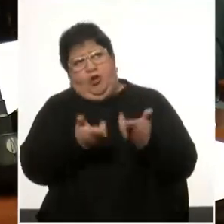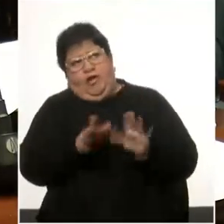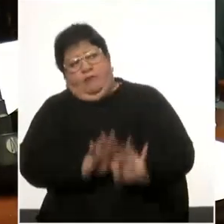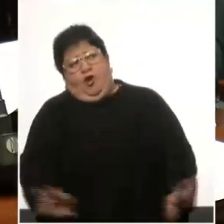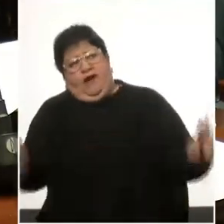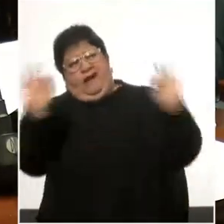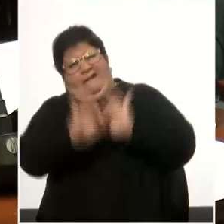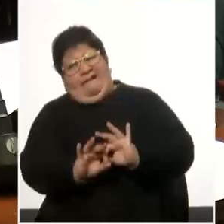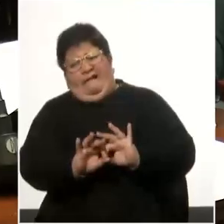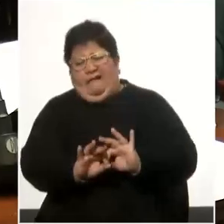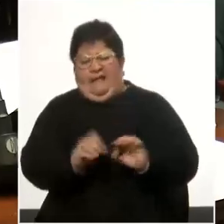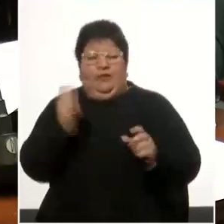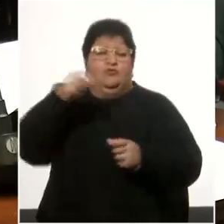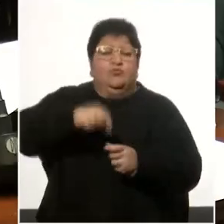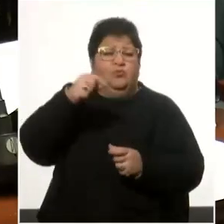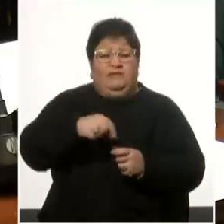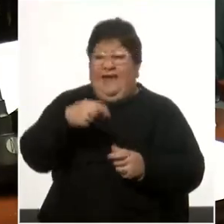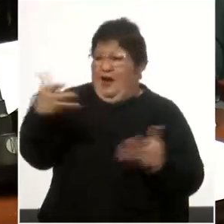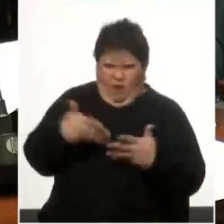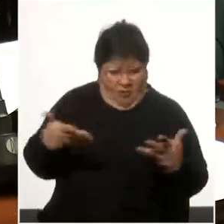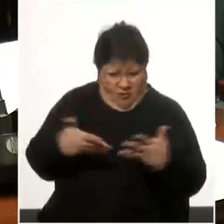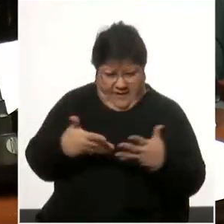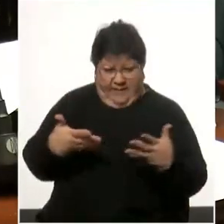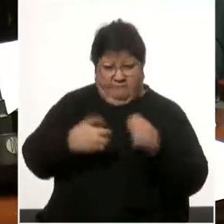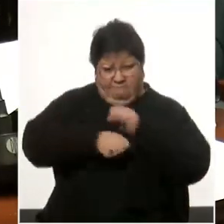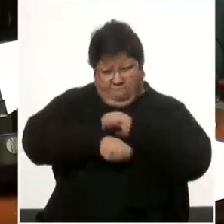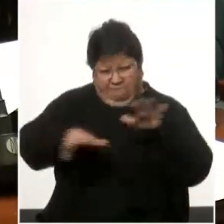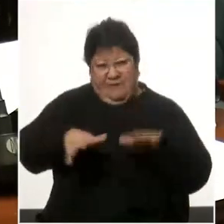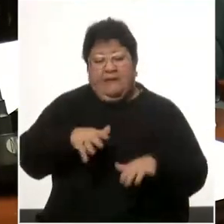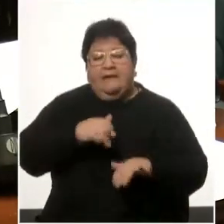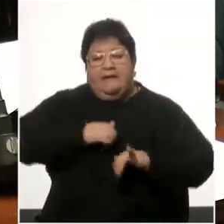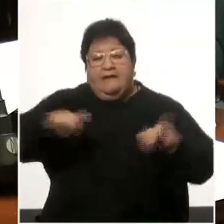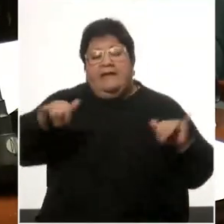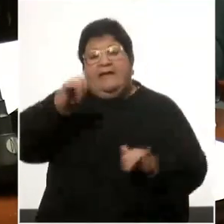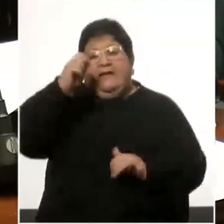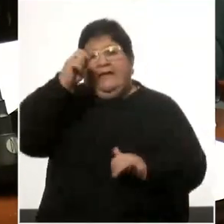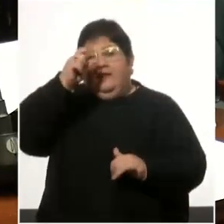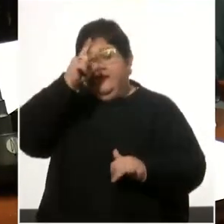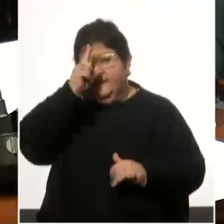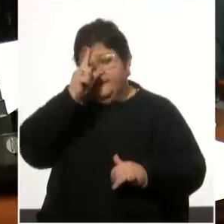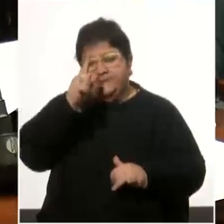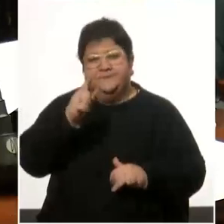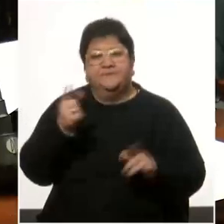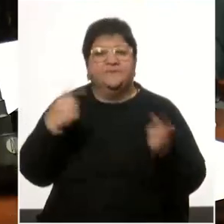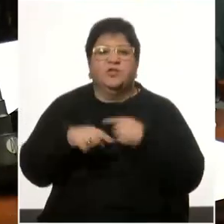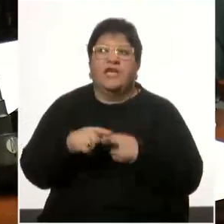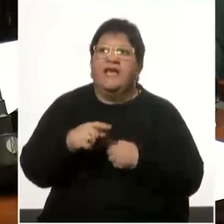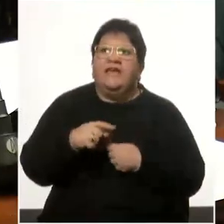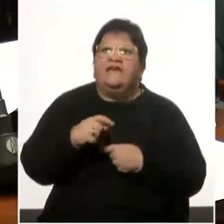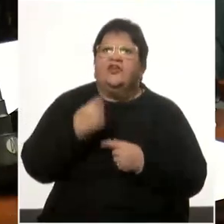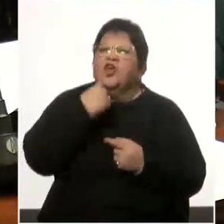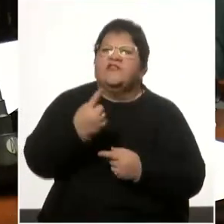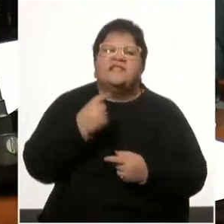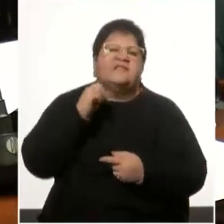y esto es un tuit de julio. Entonces, el Presidente de la República no dice falsedades. Bien. No